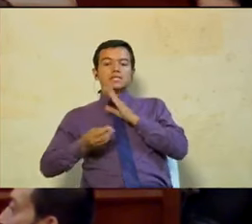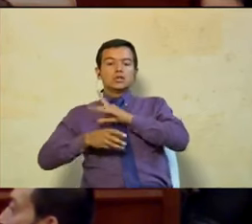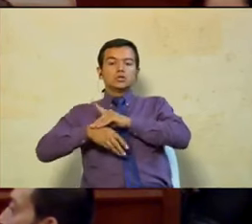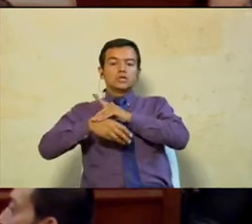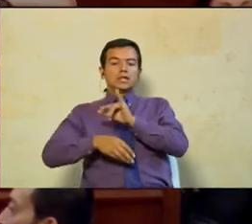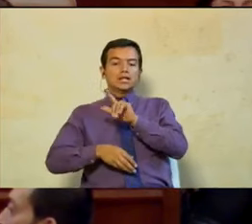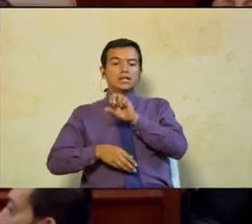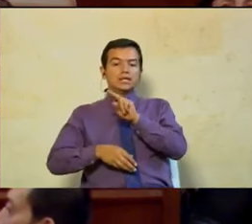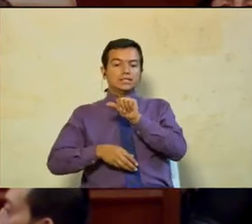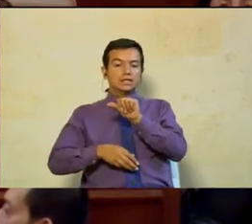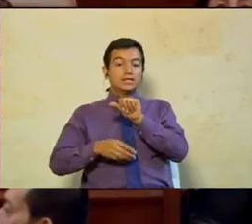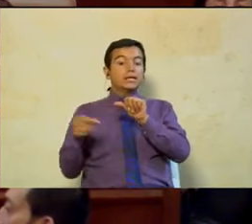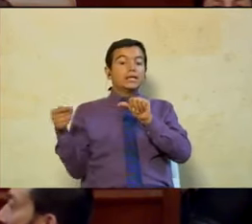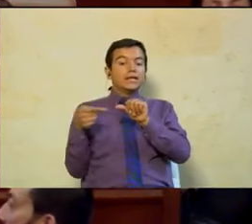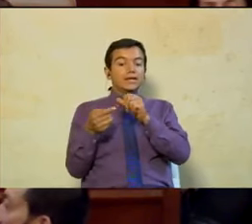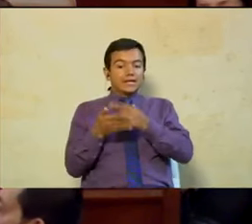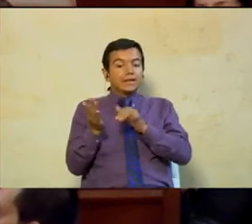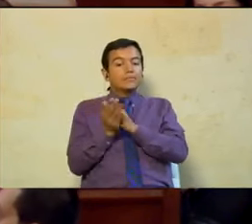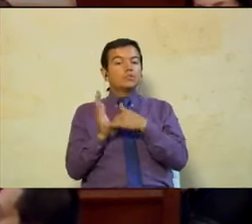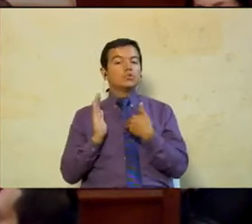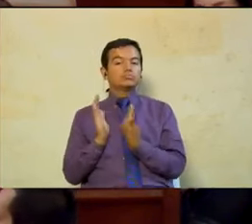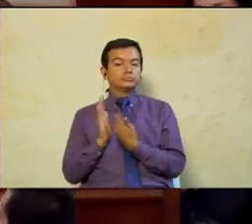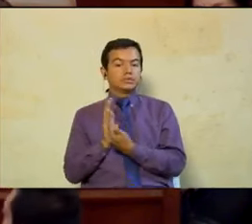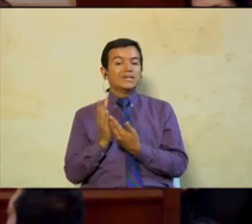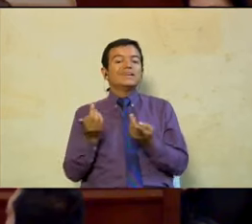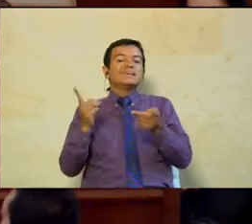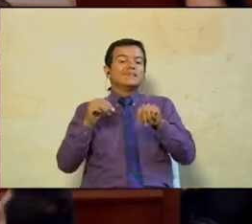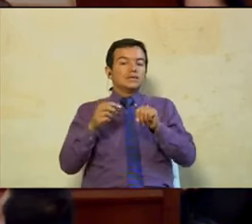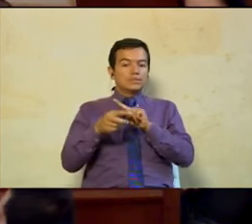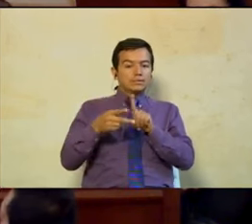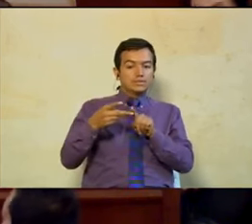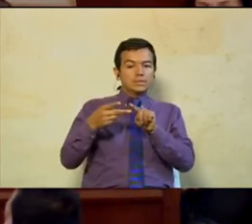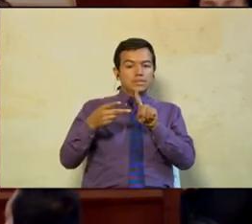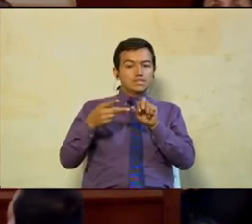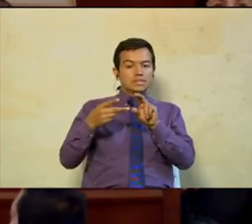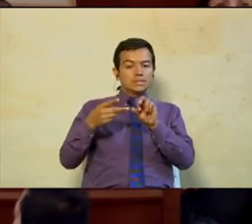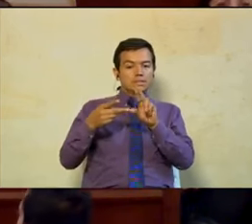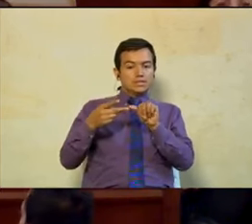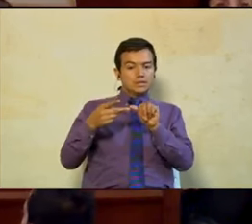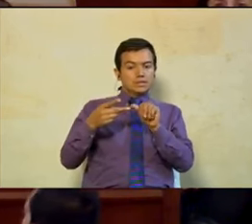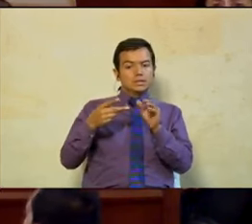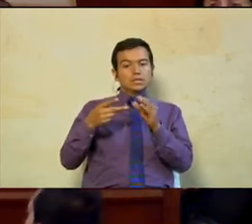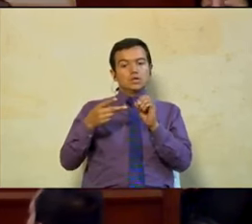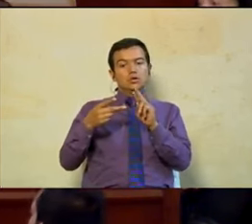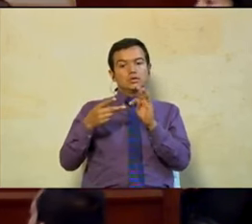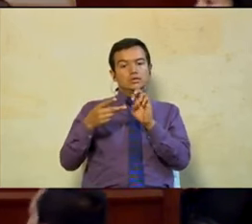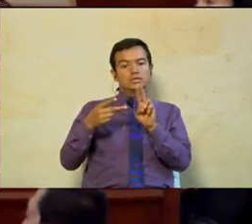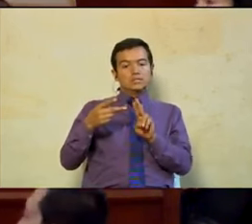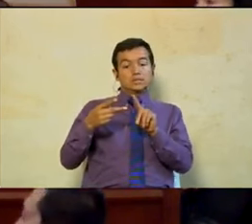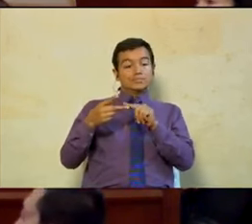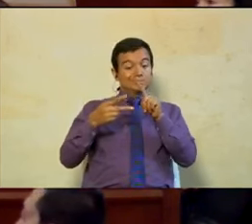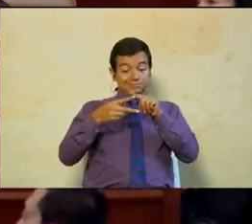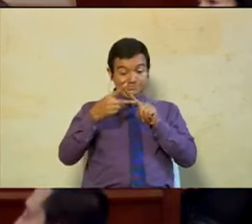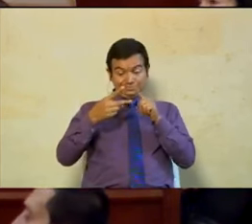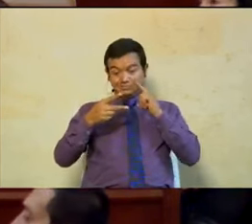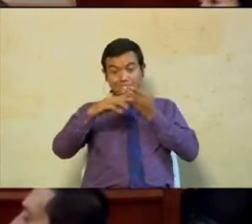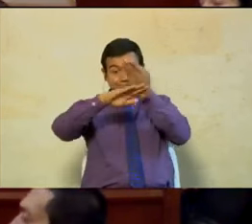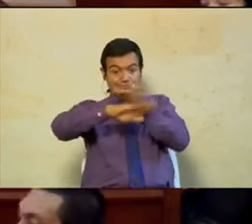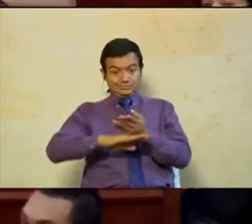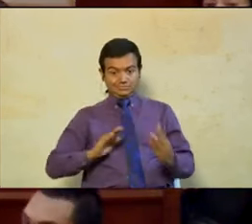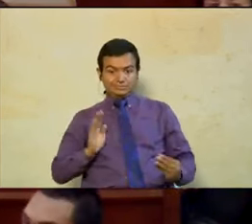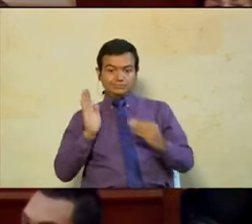como constancia y Sandra Ortiz también tenía otras proposiciones se dejaron como constancia